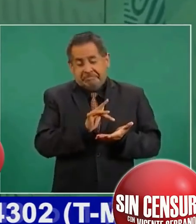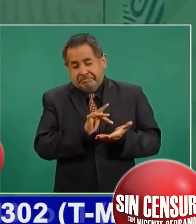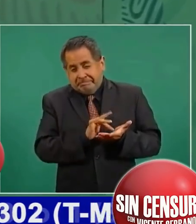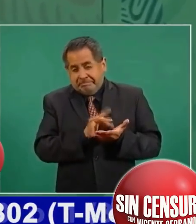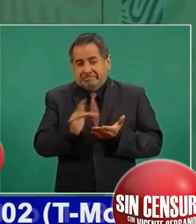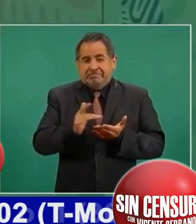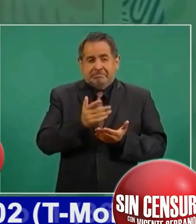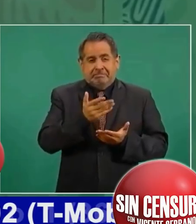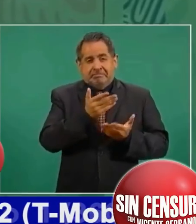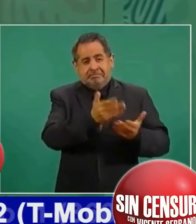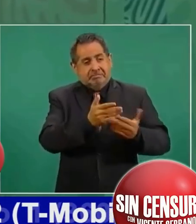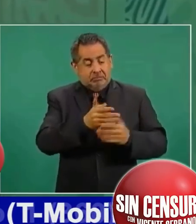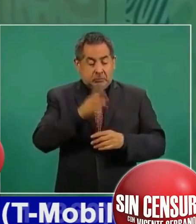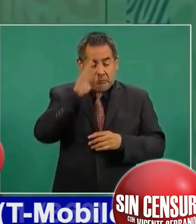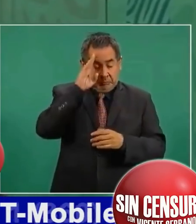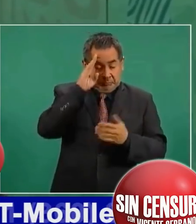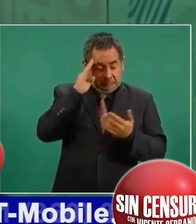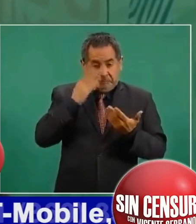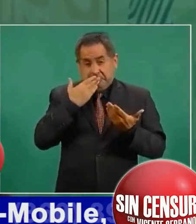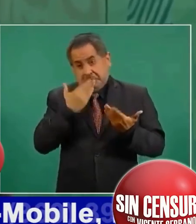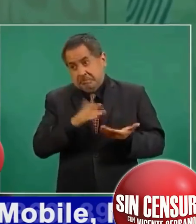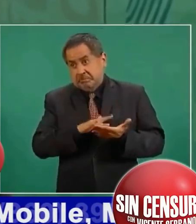gracias, te pasaste,